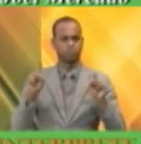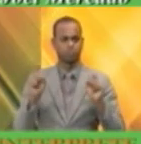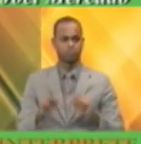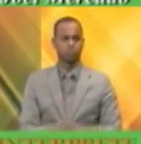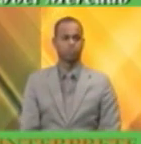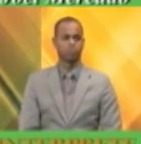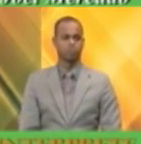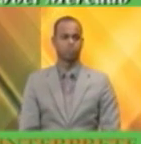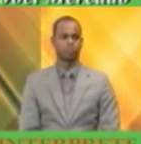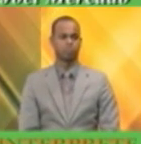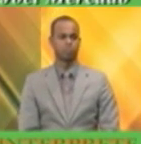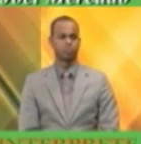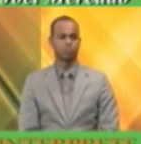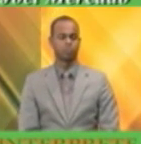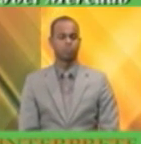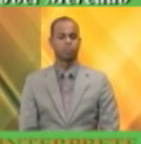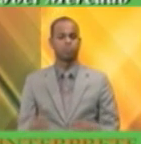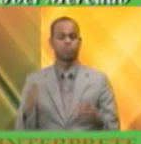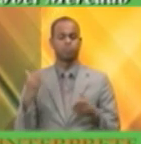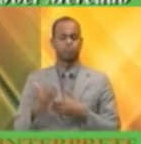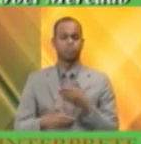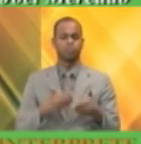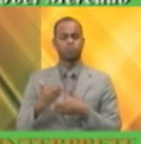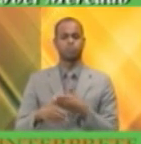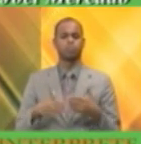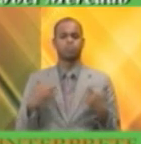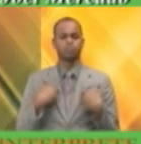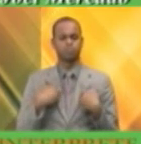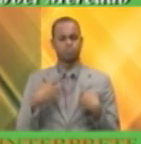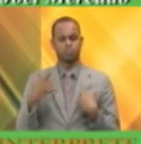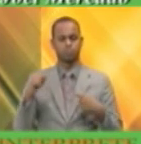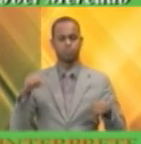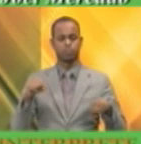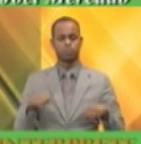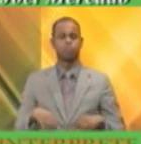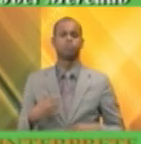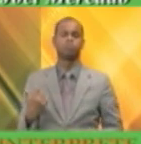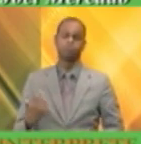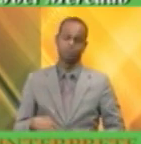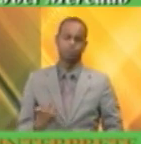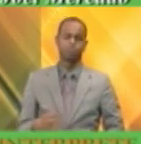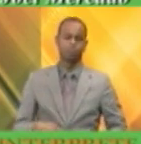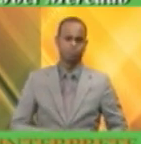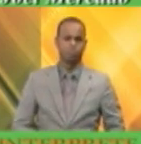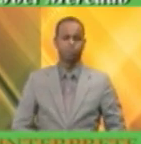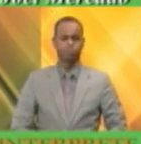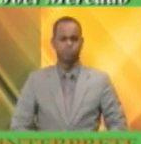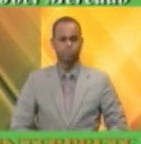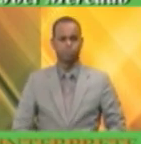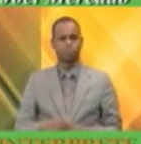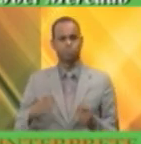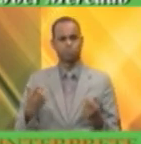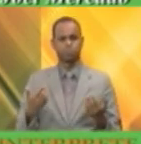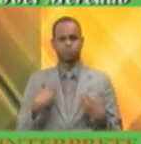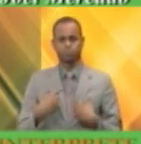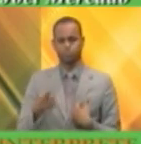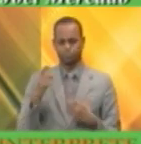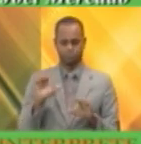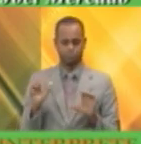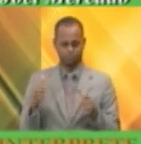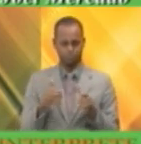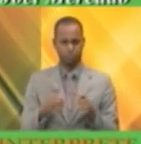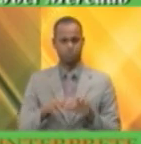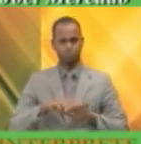pero... estamos avanzando, tenemos paralimpismo en el país. Sí. Tenemos un comité que